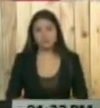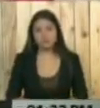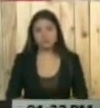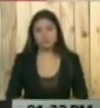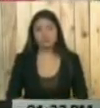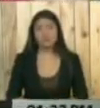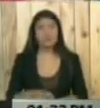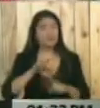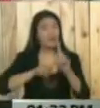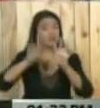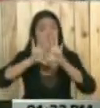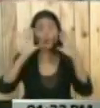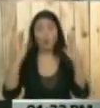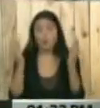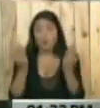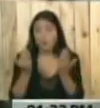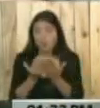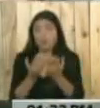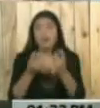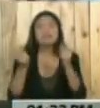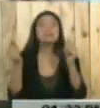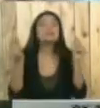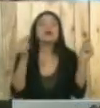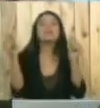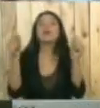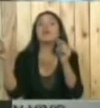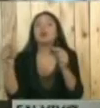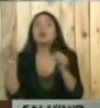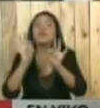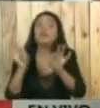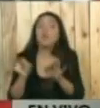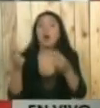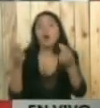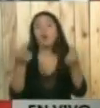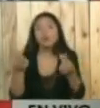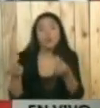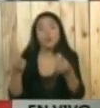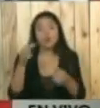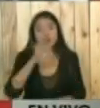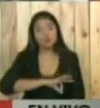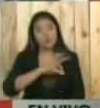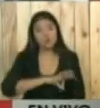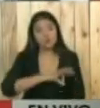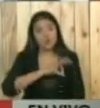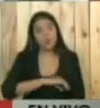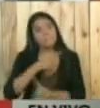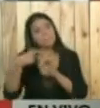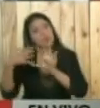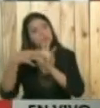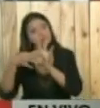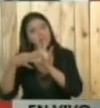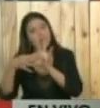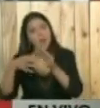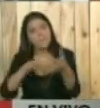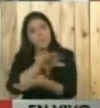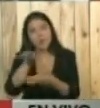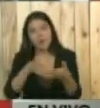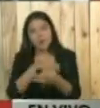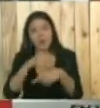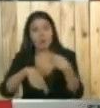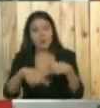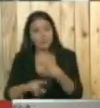que en el resto del mundo se debaten alternativas económicas, sociales y solidarias frente a la crisis y